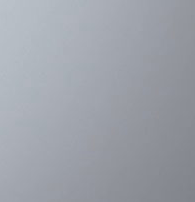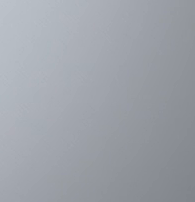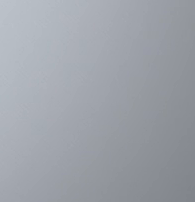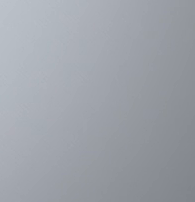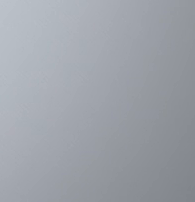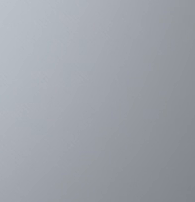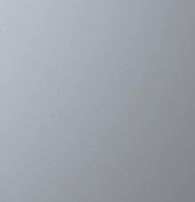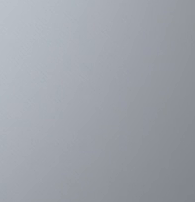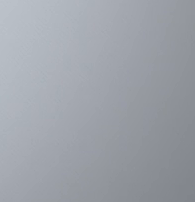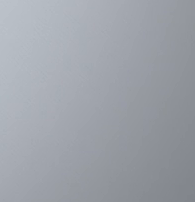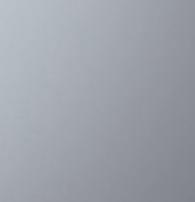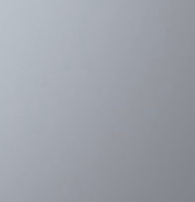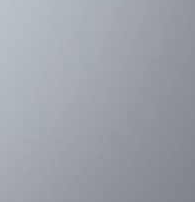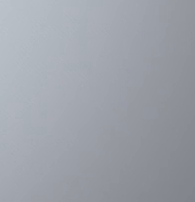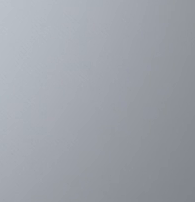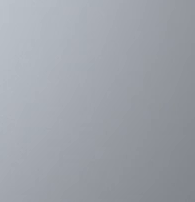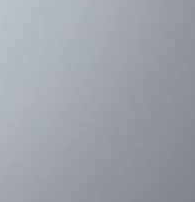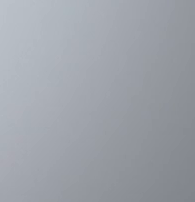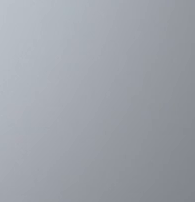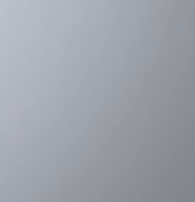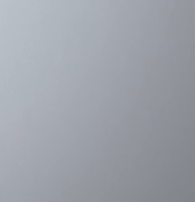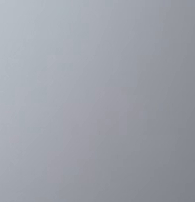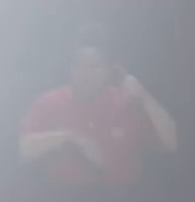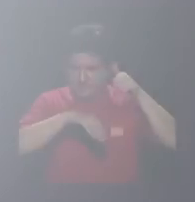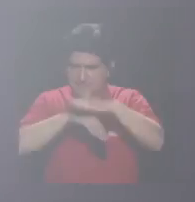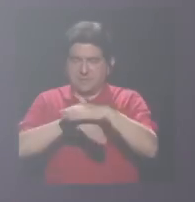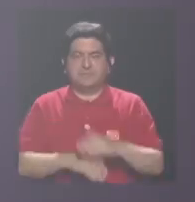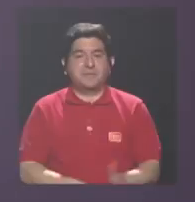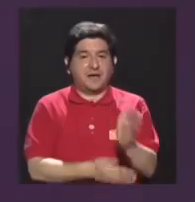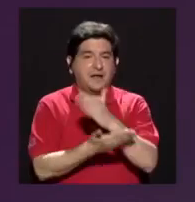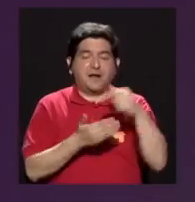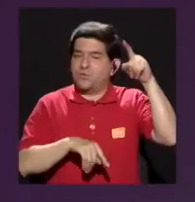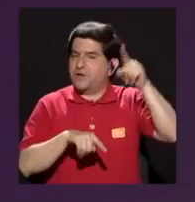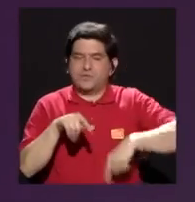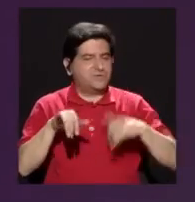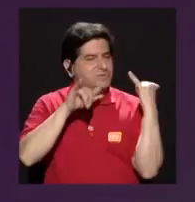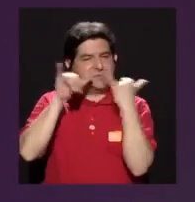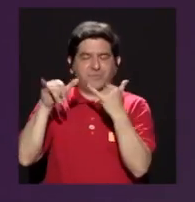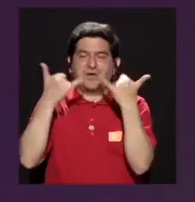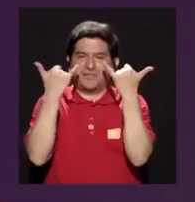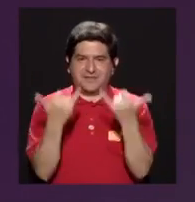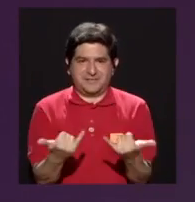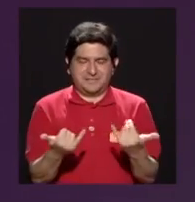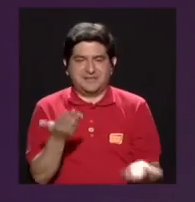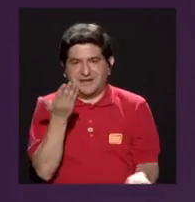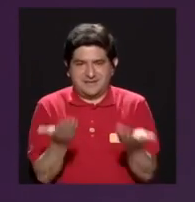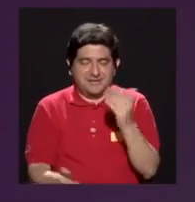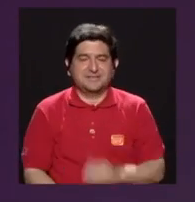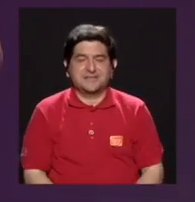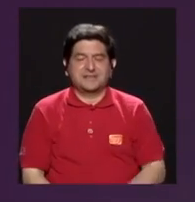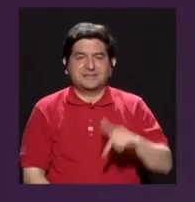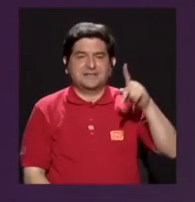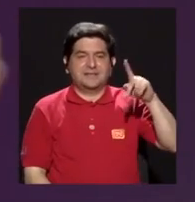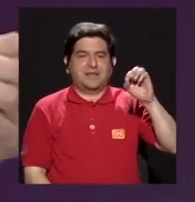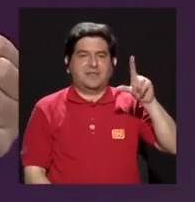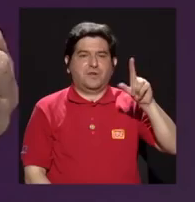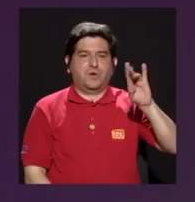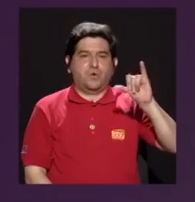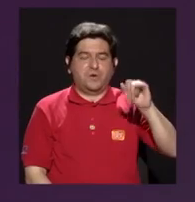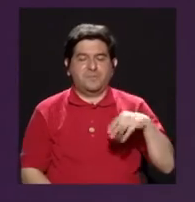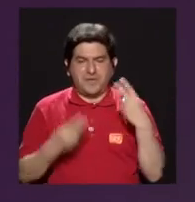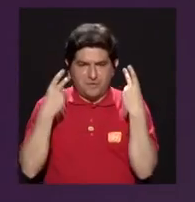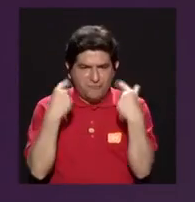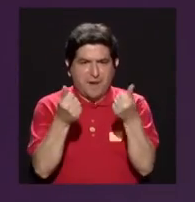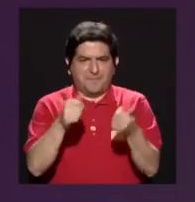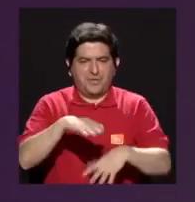11 de esas 36 denuncias algunas no se pueden denunciar porque ya por ejemplo la del colby por ejemplo la sacaron inmediatamente